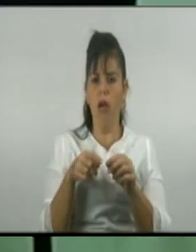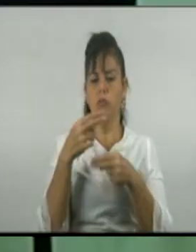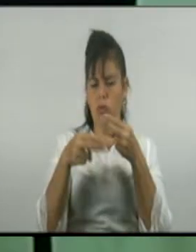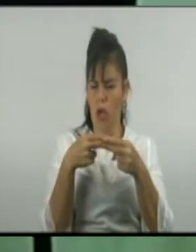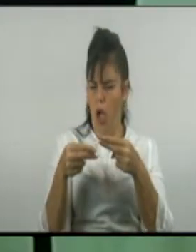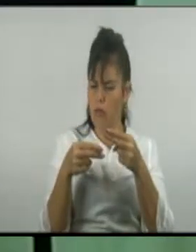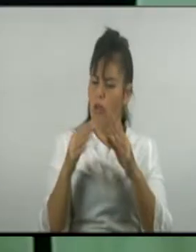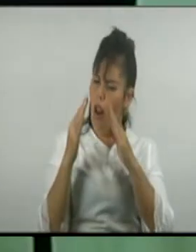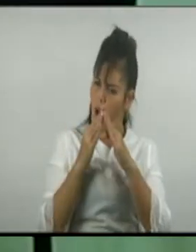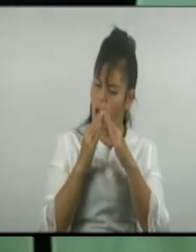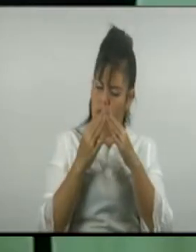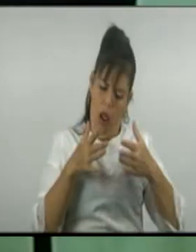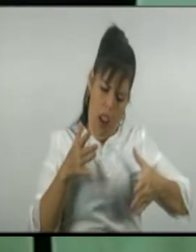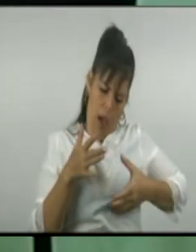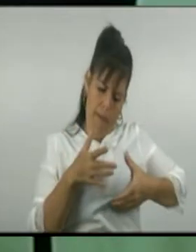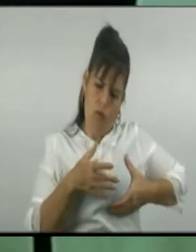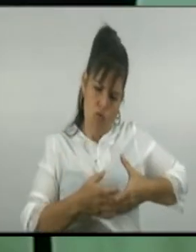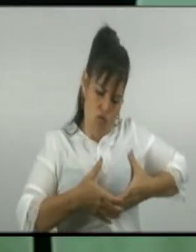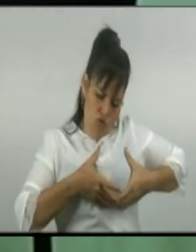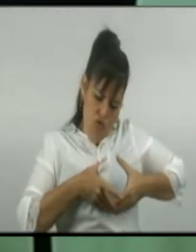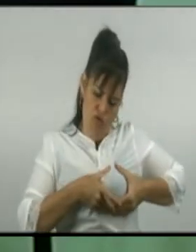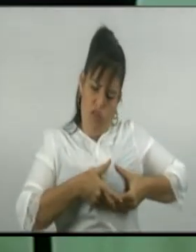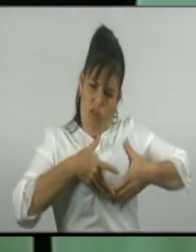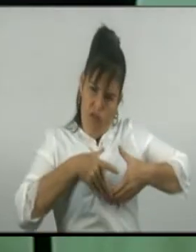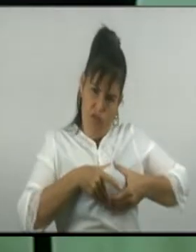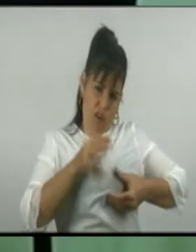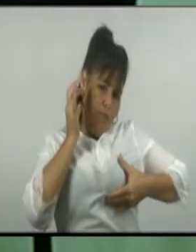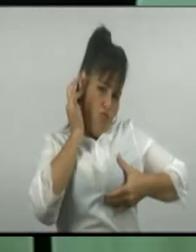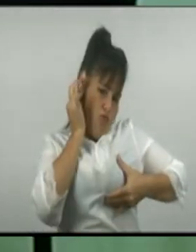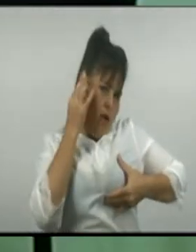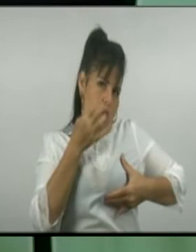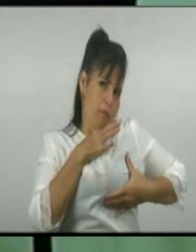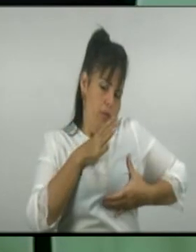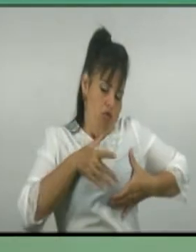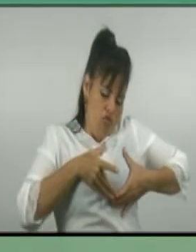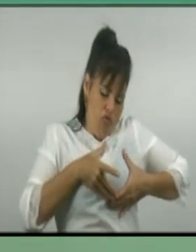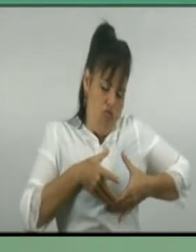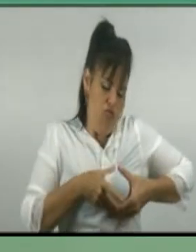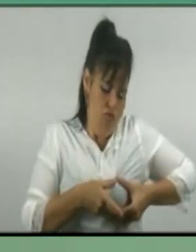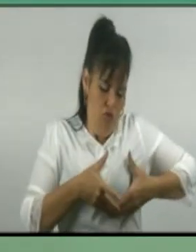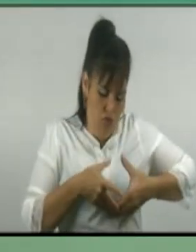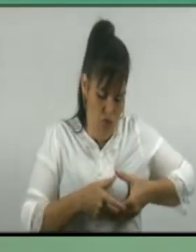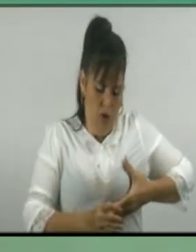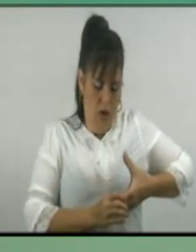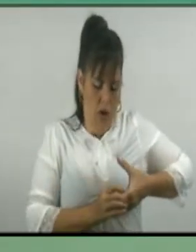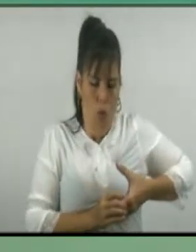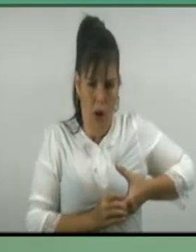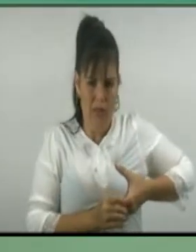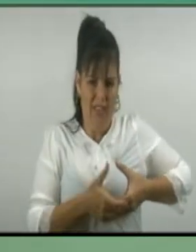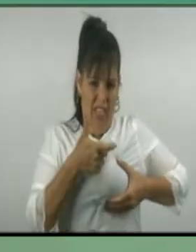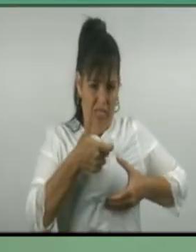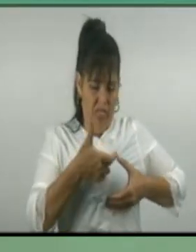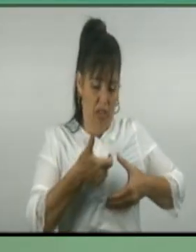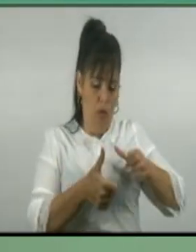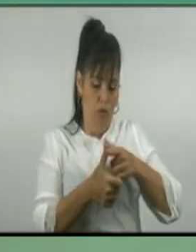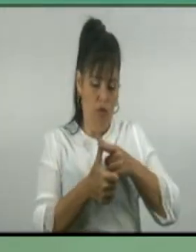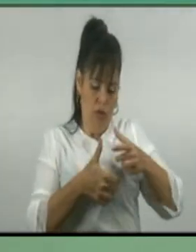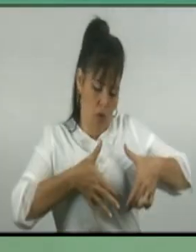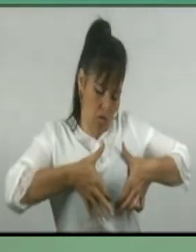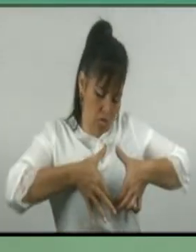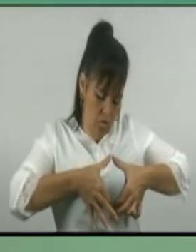manual la mujer se masajea el seno se inclina hacia adelante y comienza con el dedo grueso a